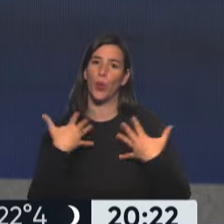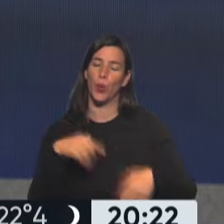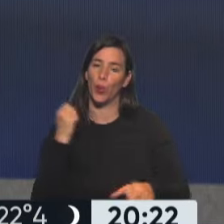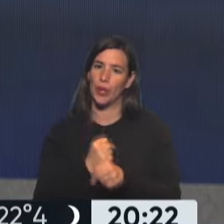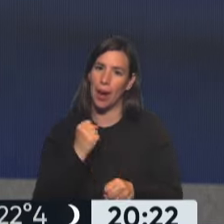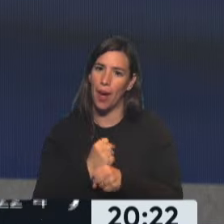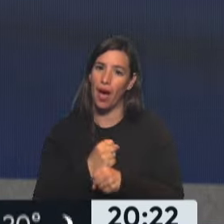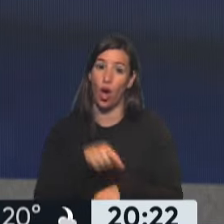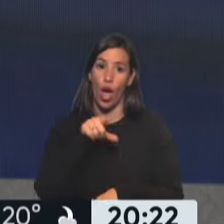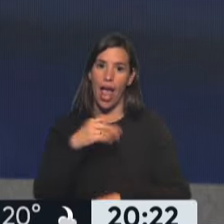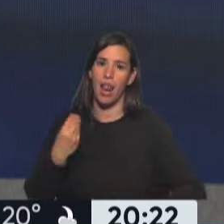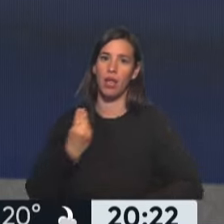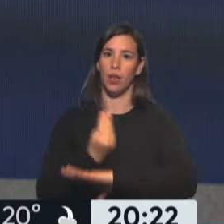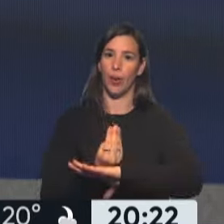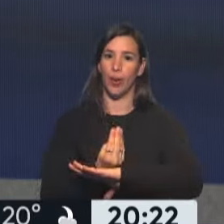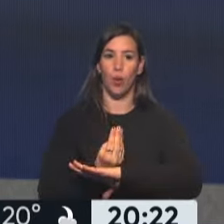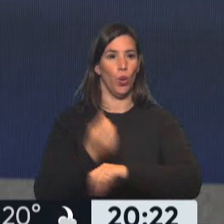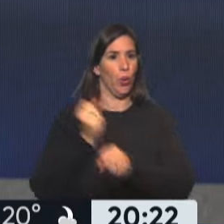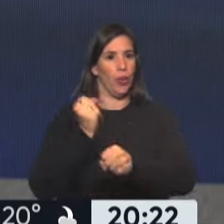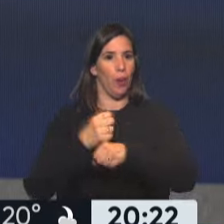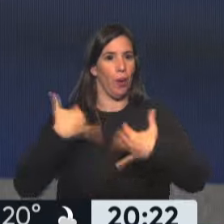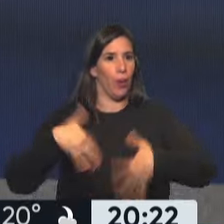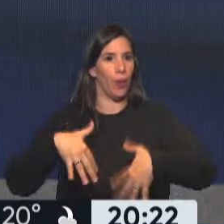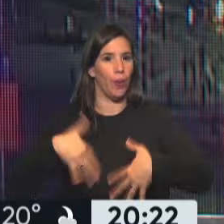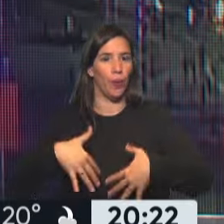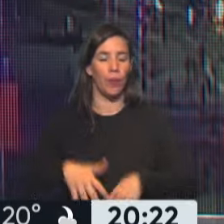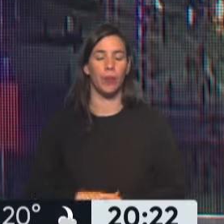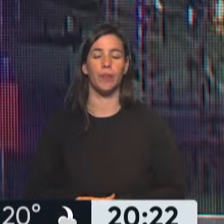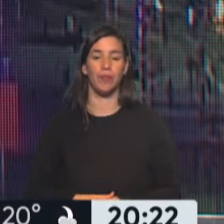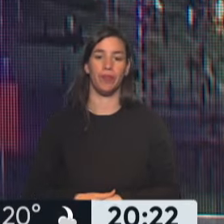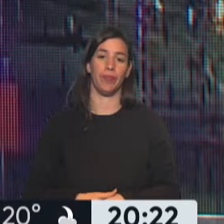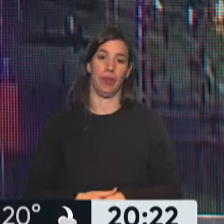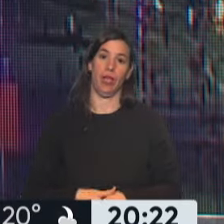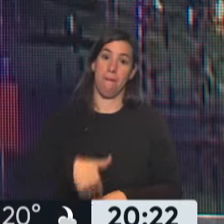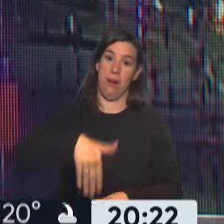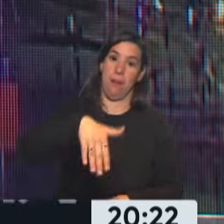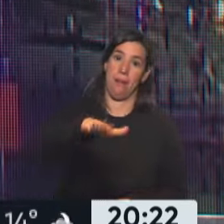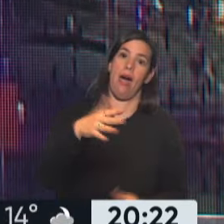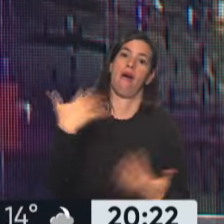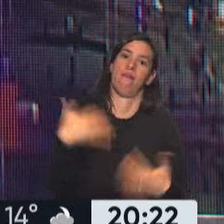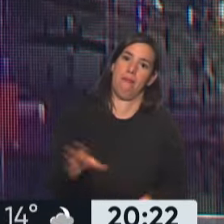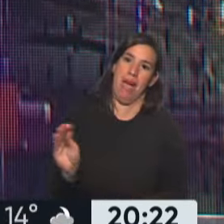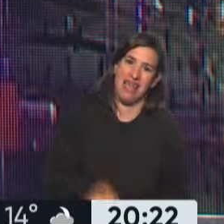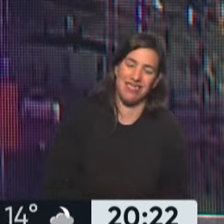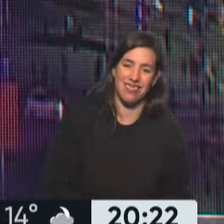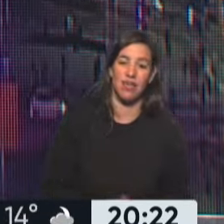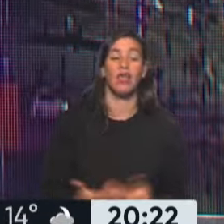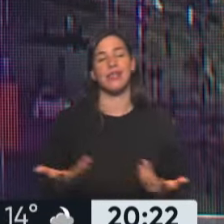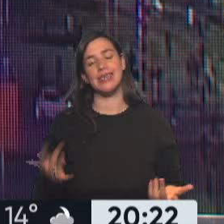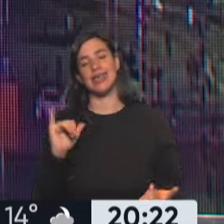pero sobre todo por estas horas y por lo que se viene no Sí me parece que es parte de lo que estábamos diciendo liderar